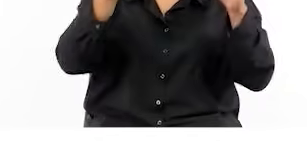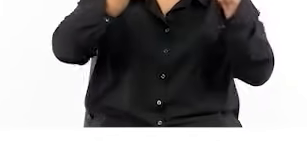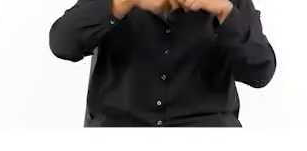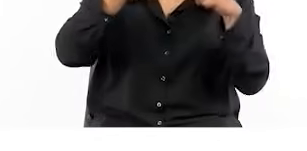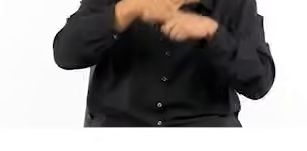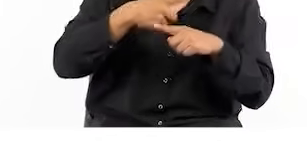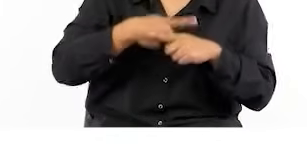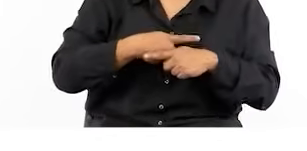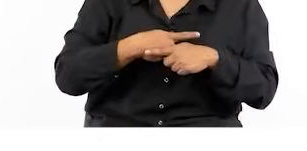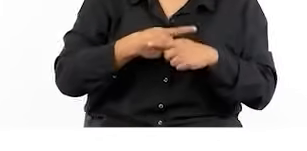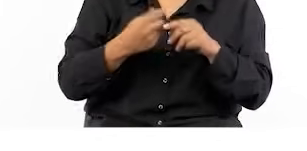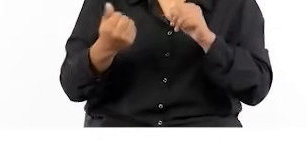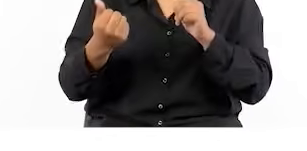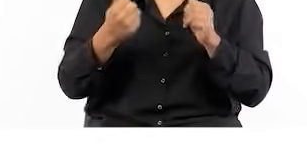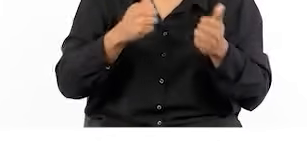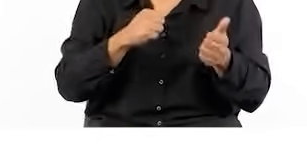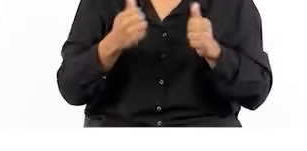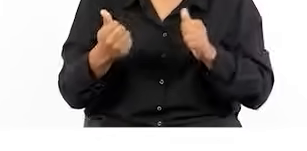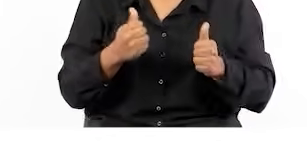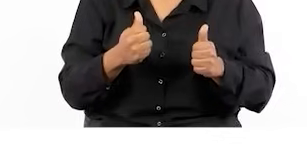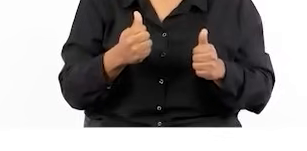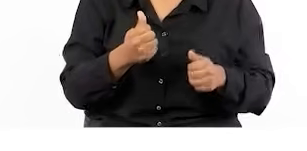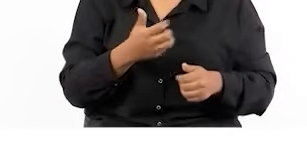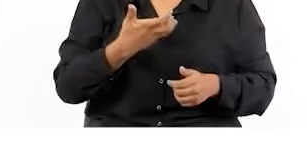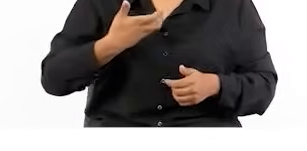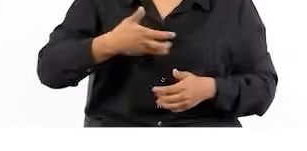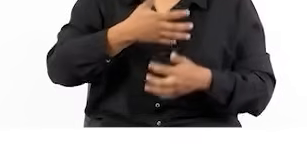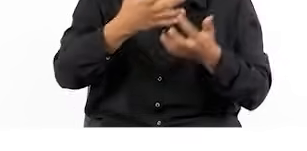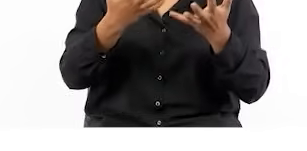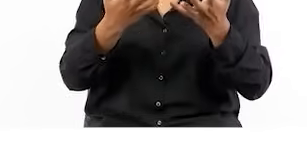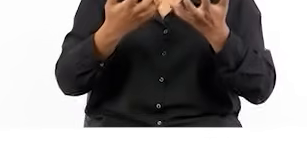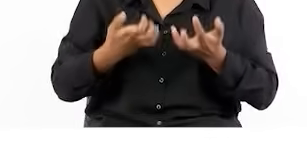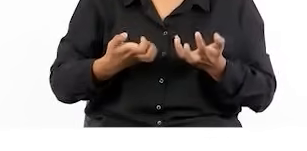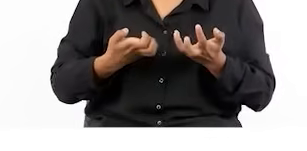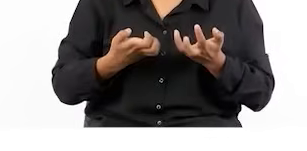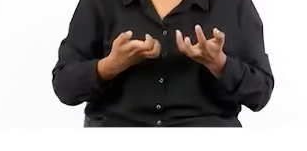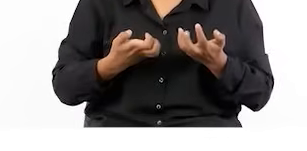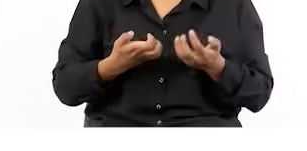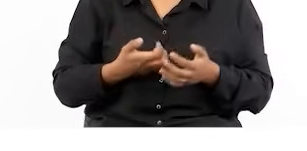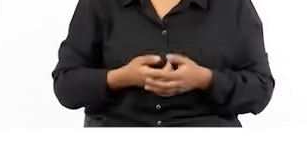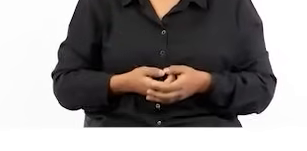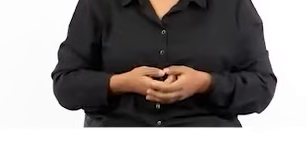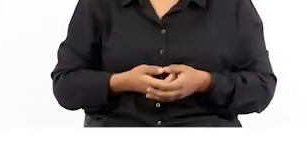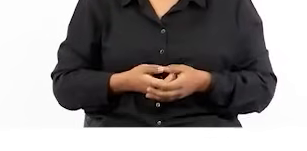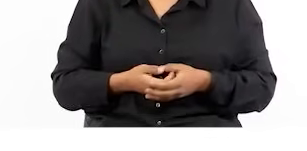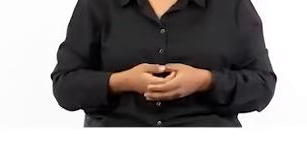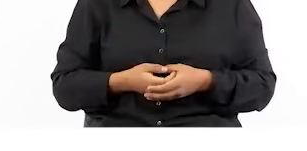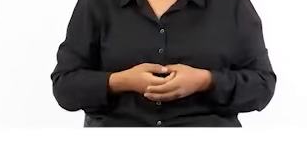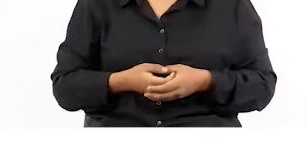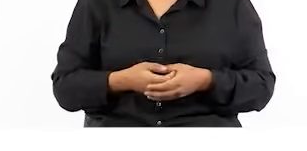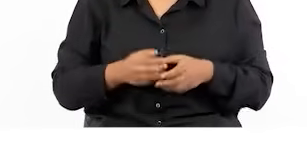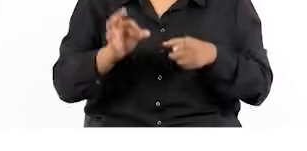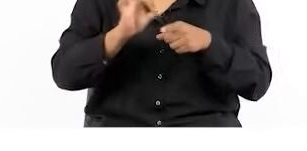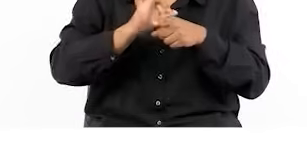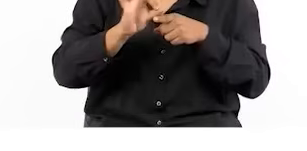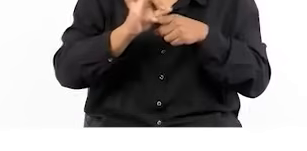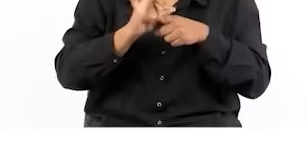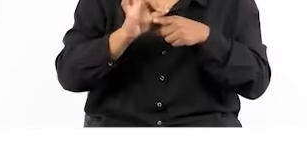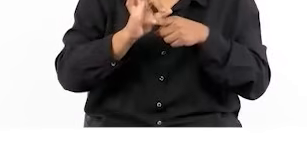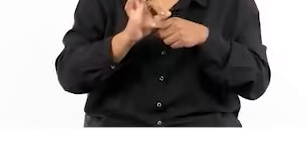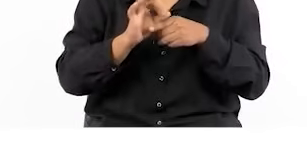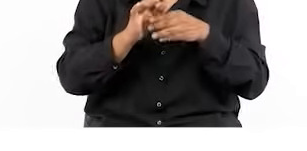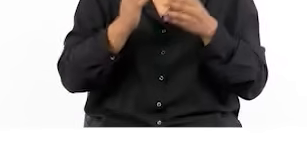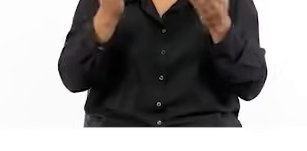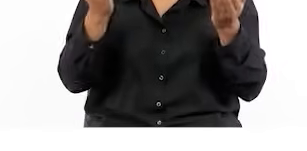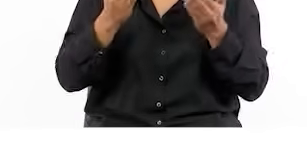uso de los suelos, hacemos referencia a la modificación que tienen para convertir la